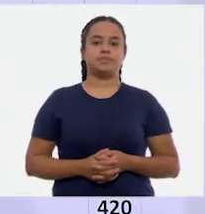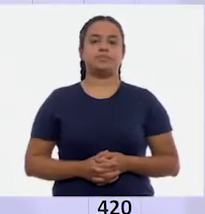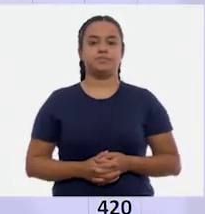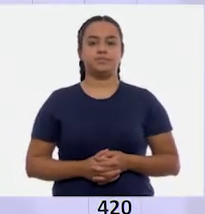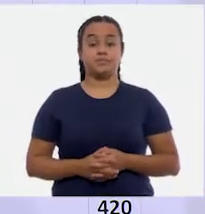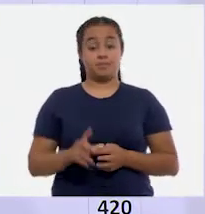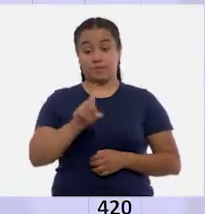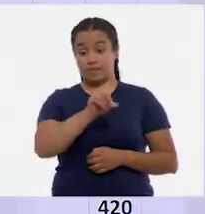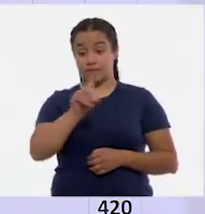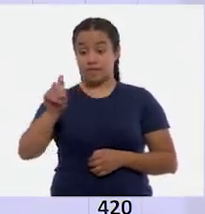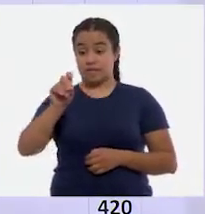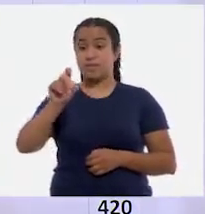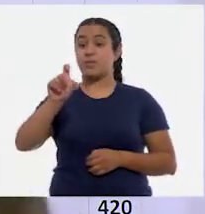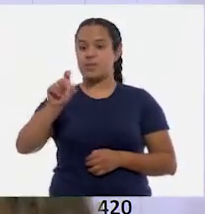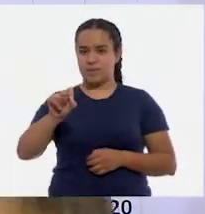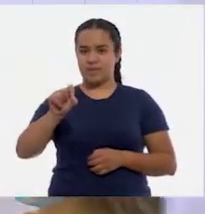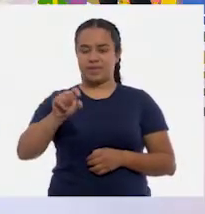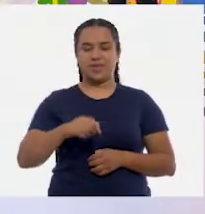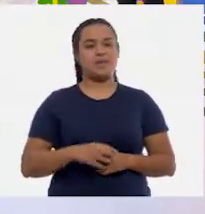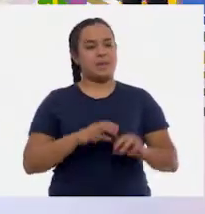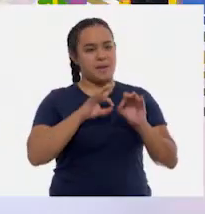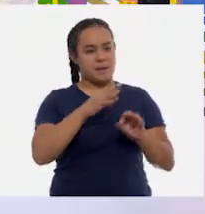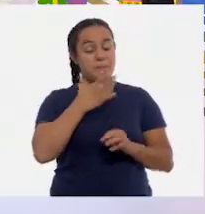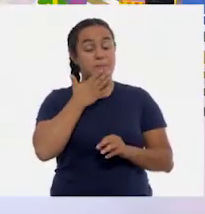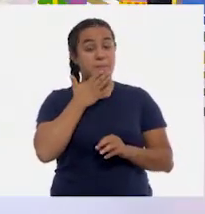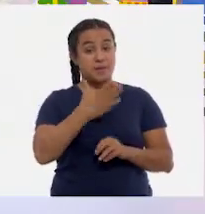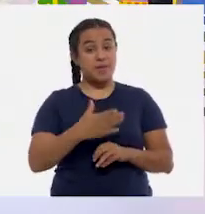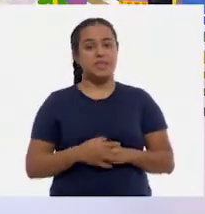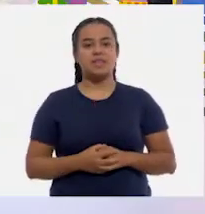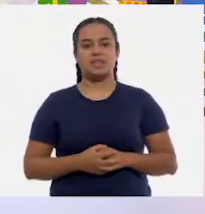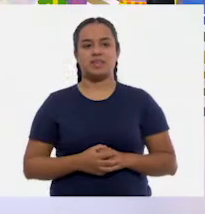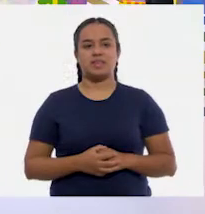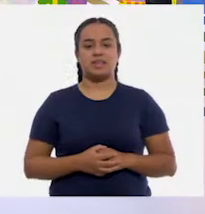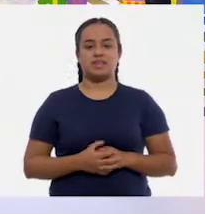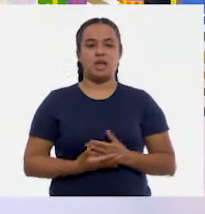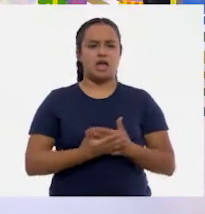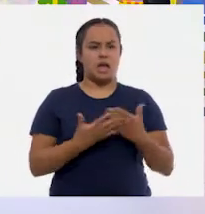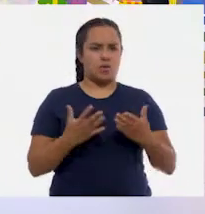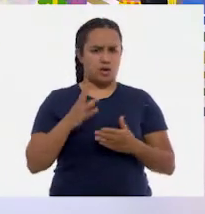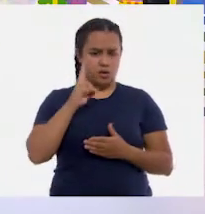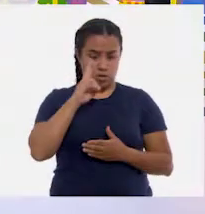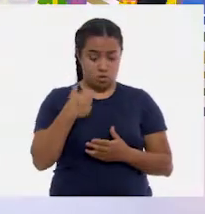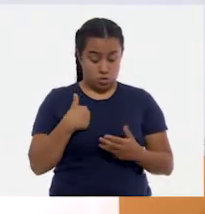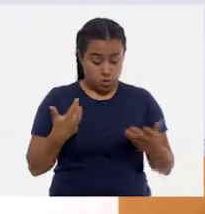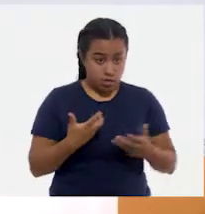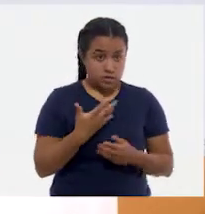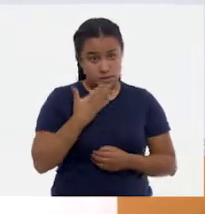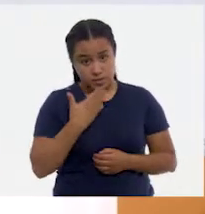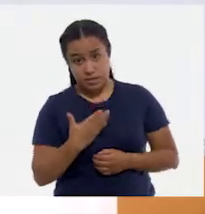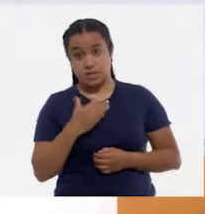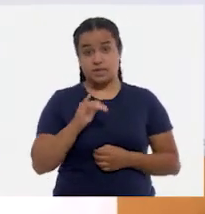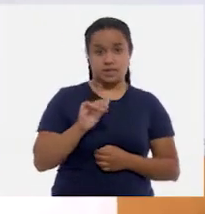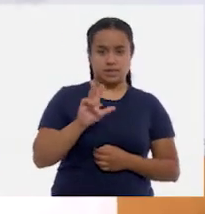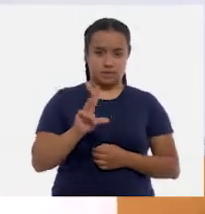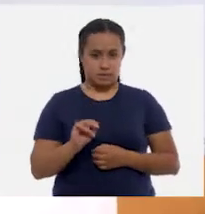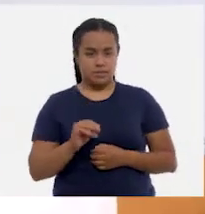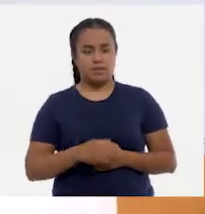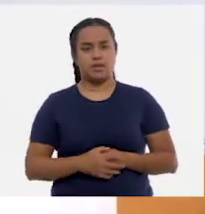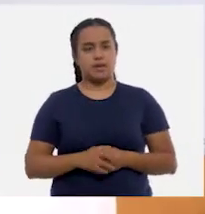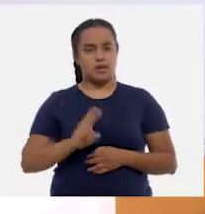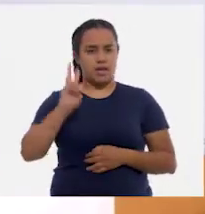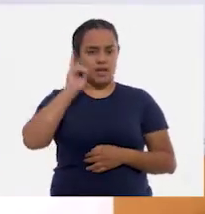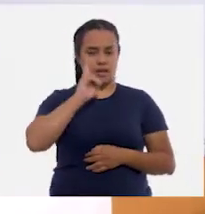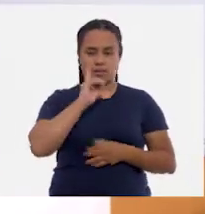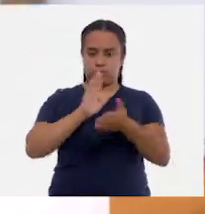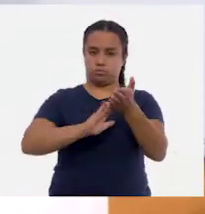Entonces, ciento veinte. Muy bien. Lo voy a ver que si lo que yo hice es correcto. Vamos